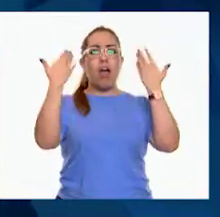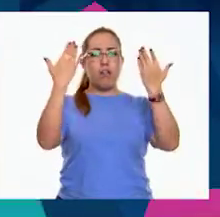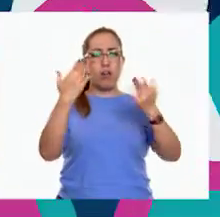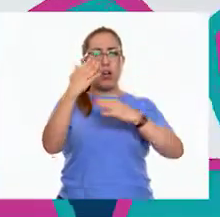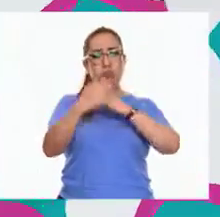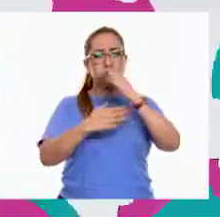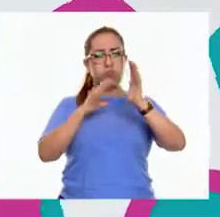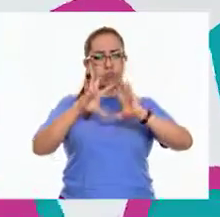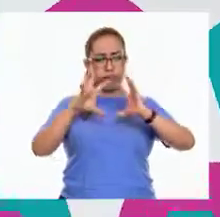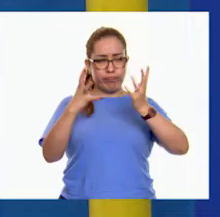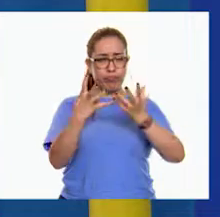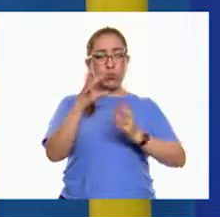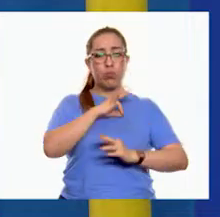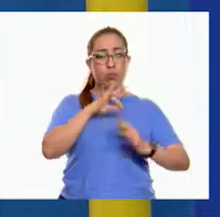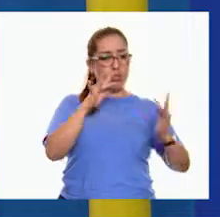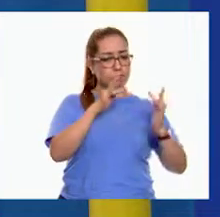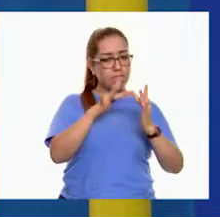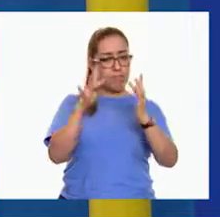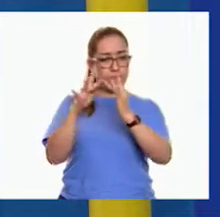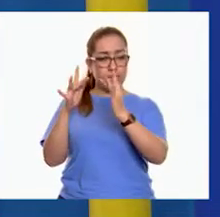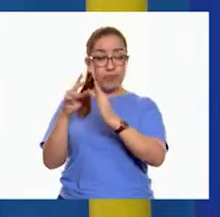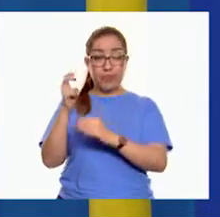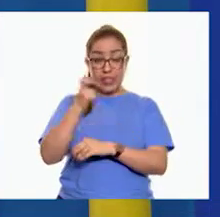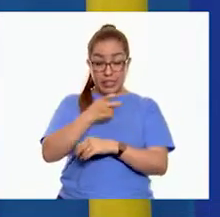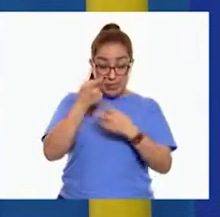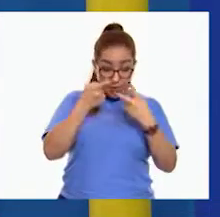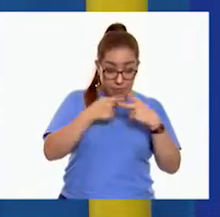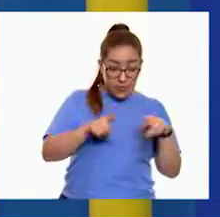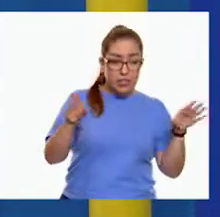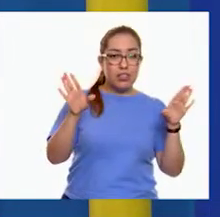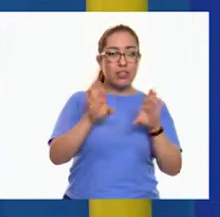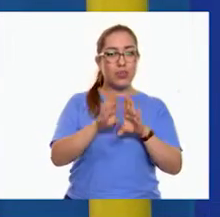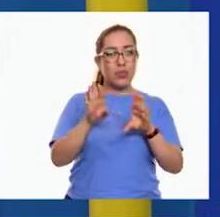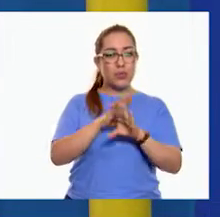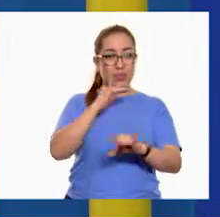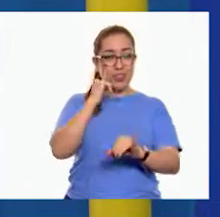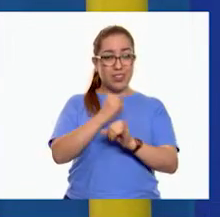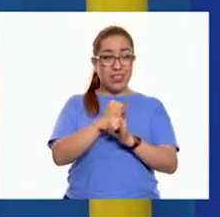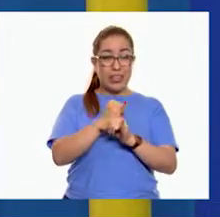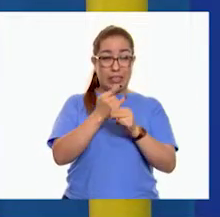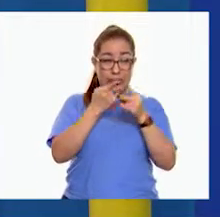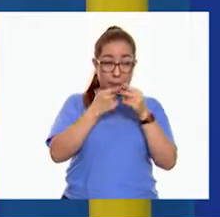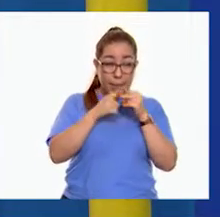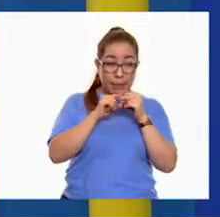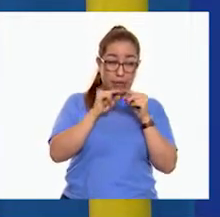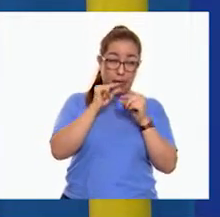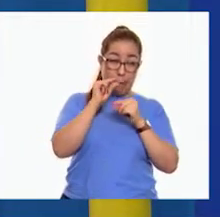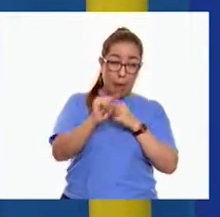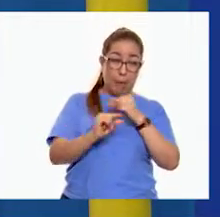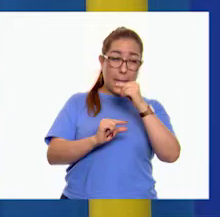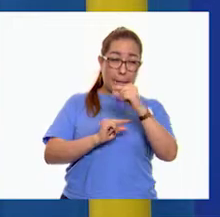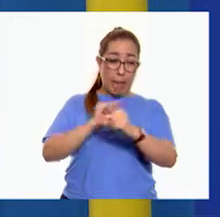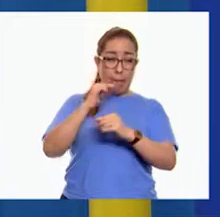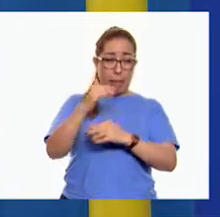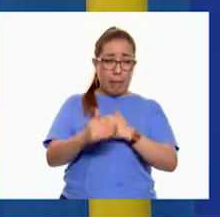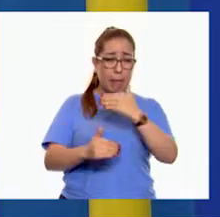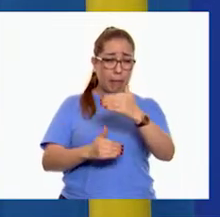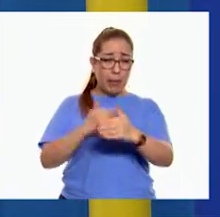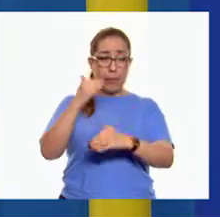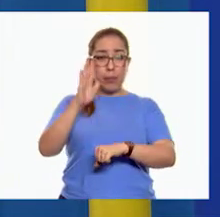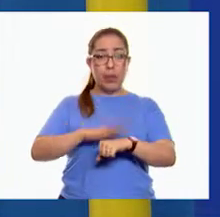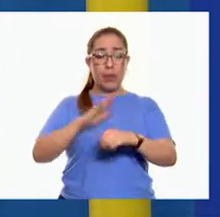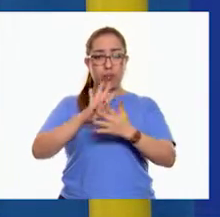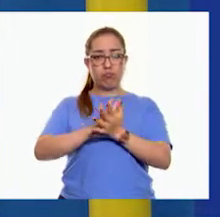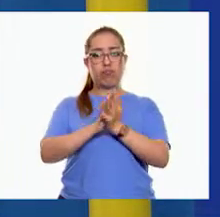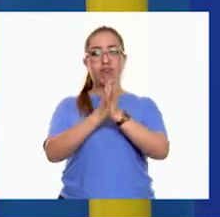del mundo. Esta red fue precursora del Internet que conocemos el día de hoy y poco a poco ha ido evolucionando